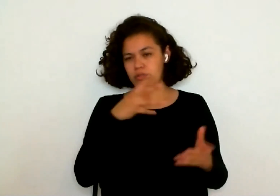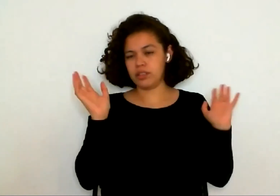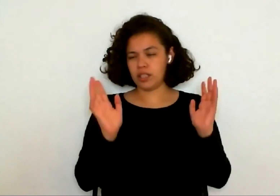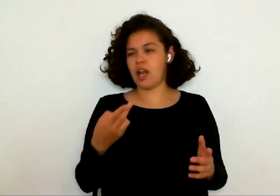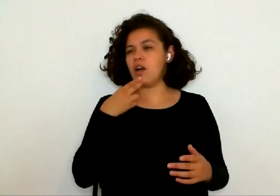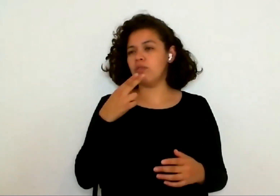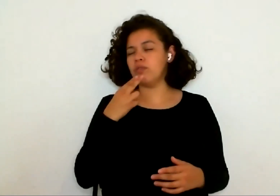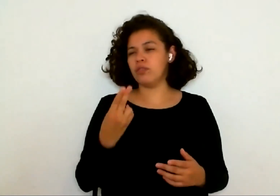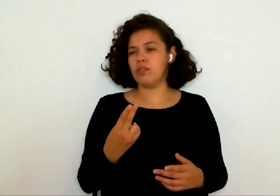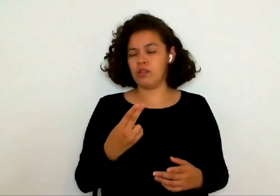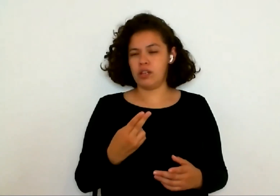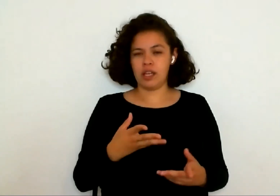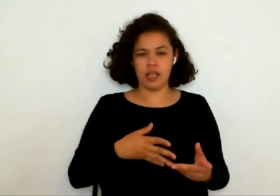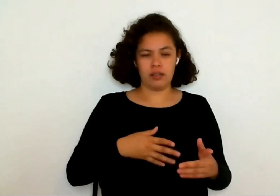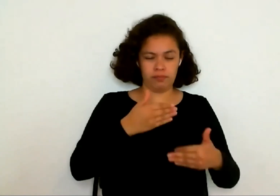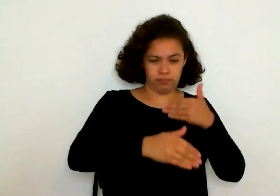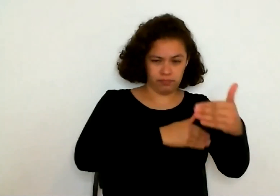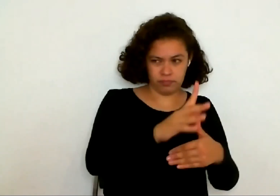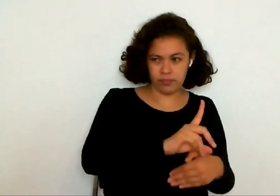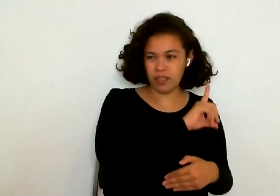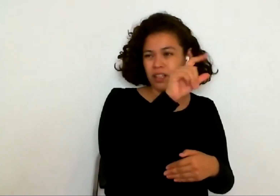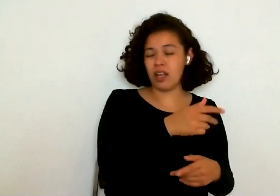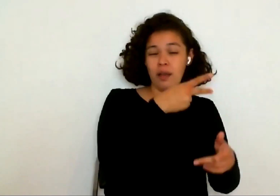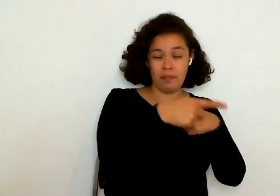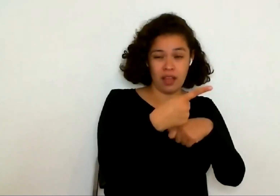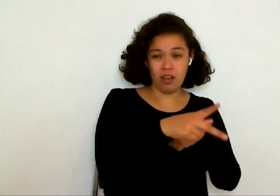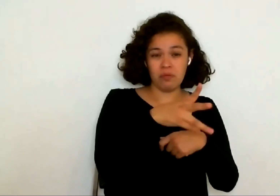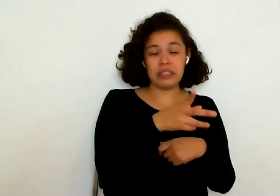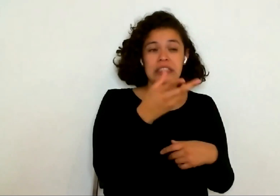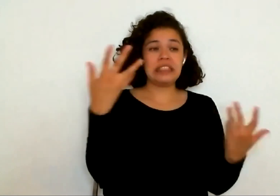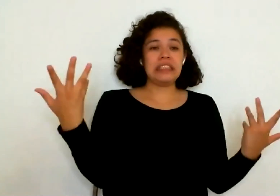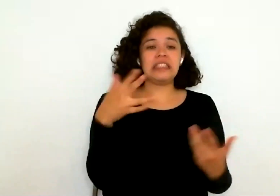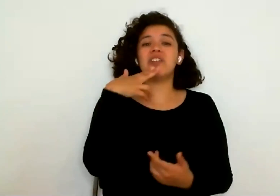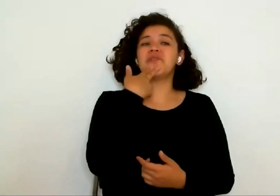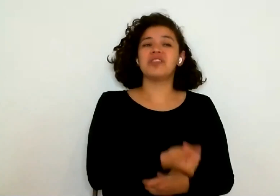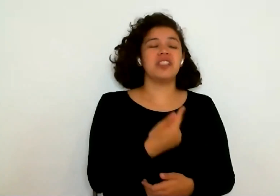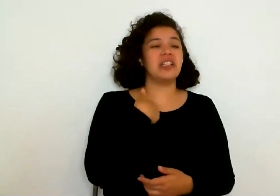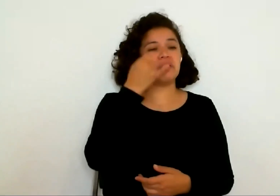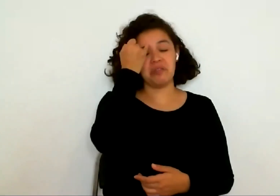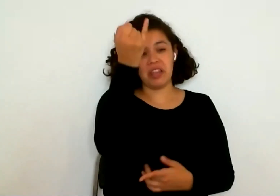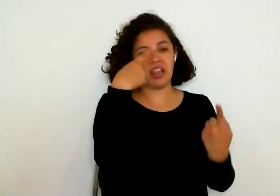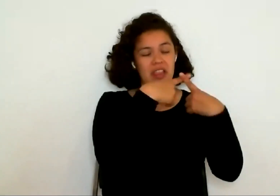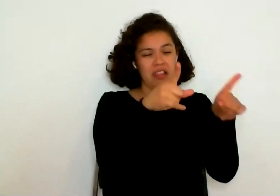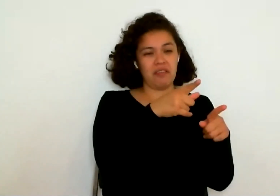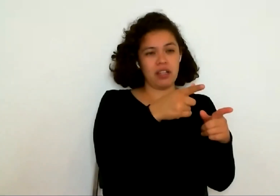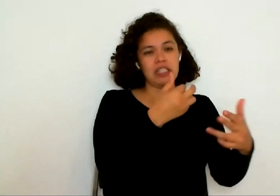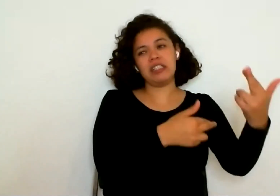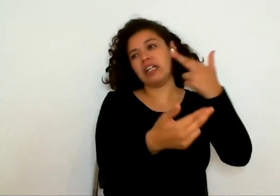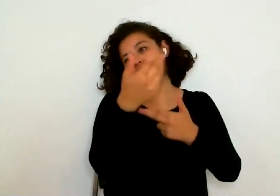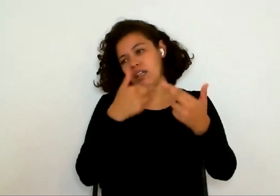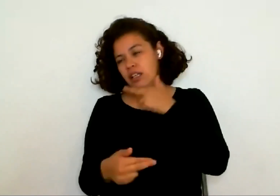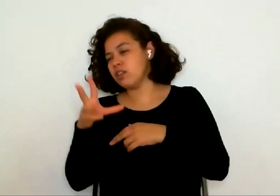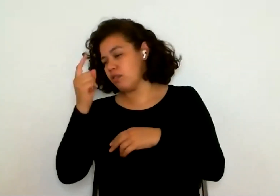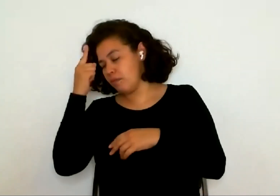haya menos riesgo de que tengamos que regresarnos porque no está funcionando como yo lo previne, ¿no?